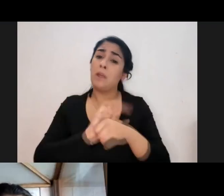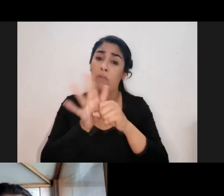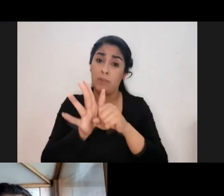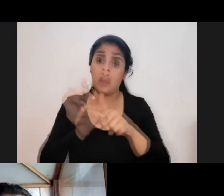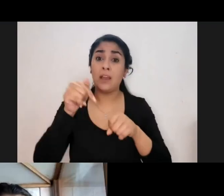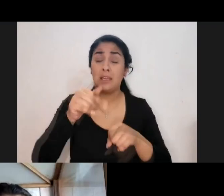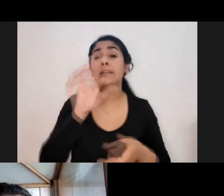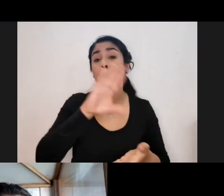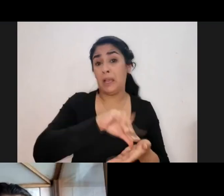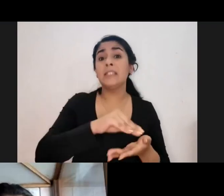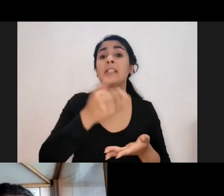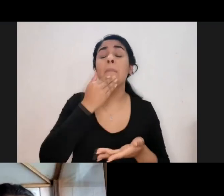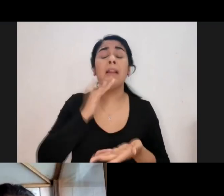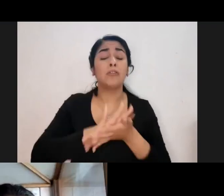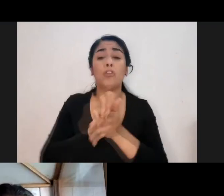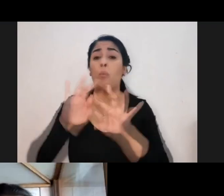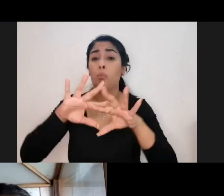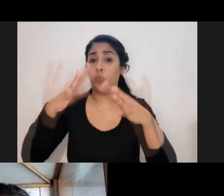mundial.